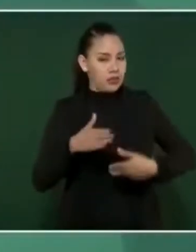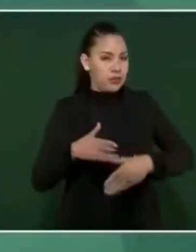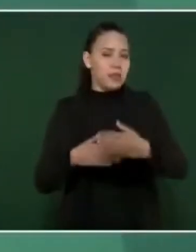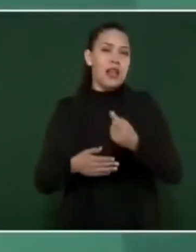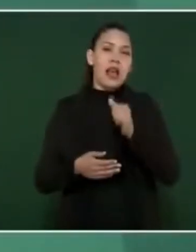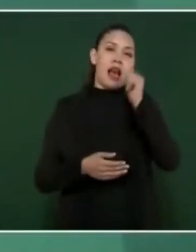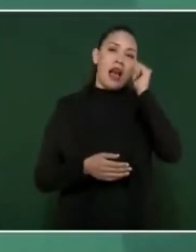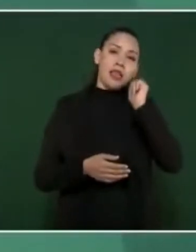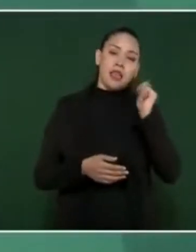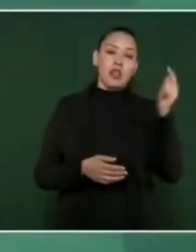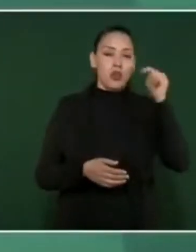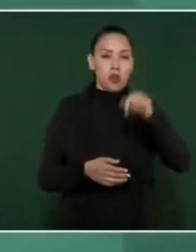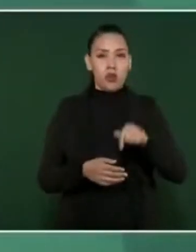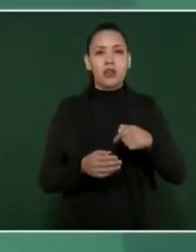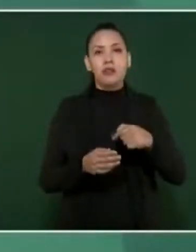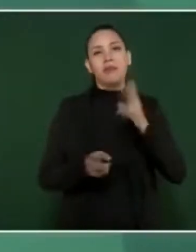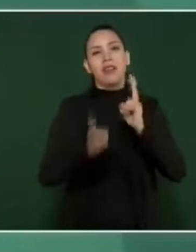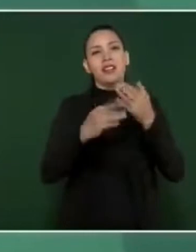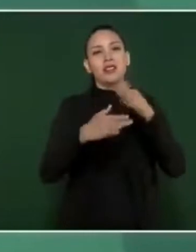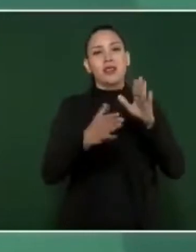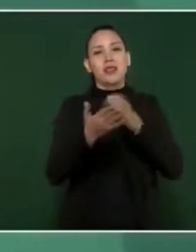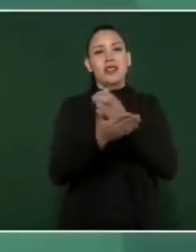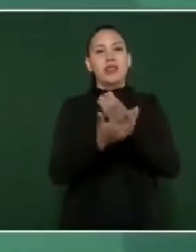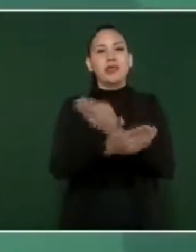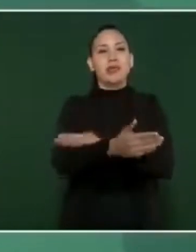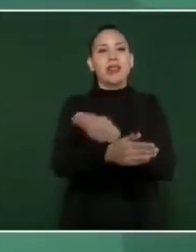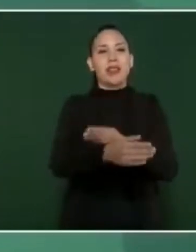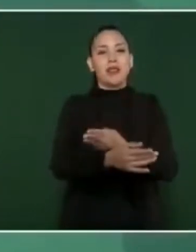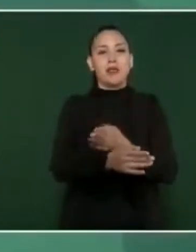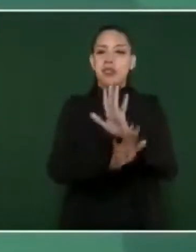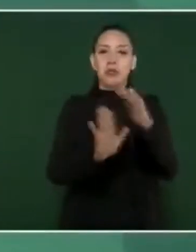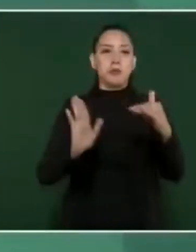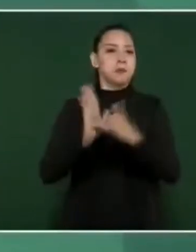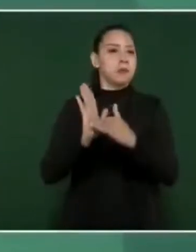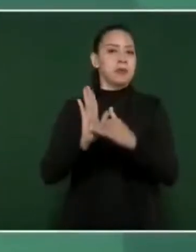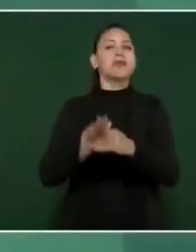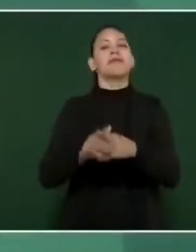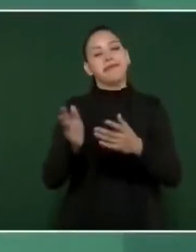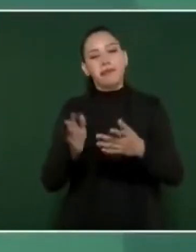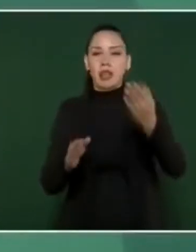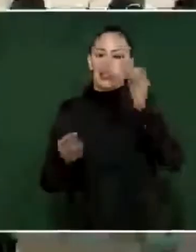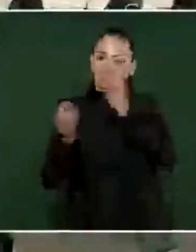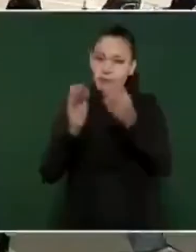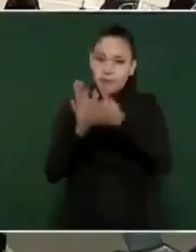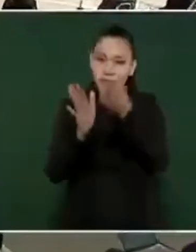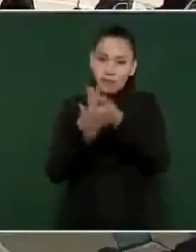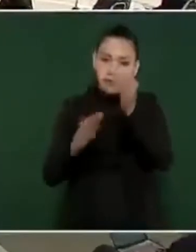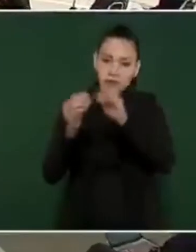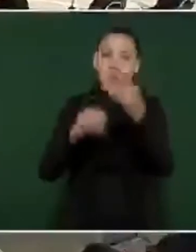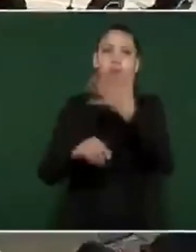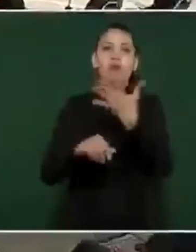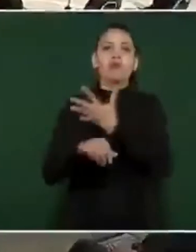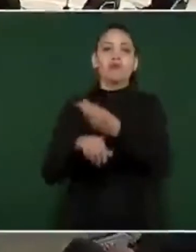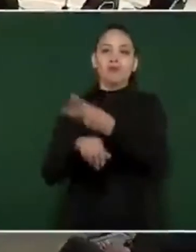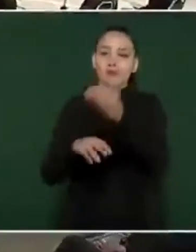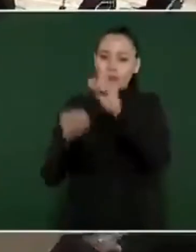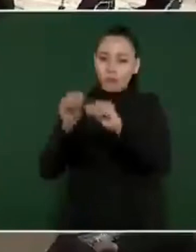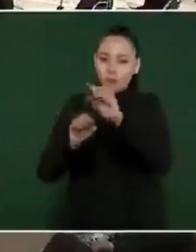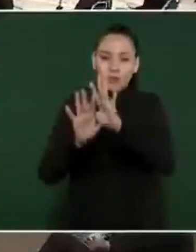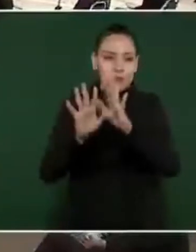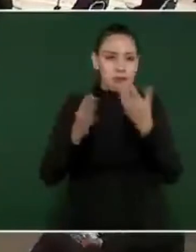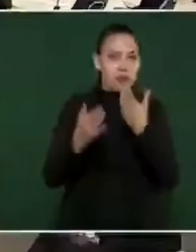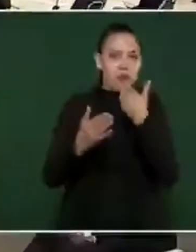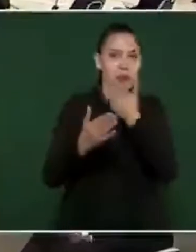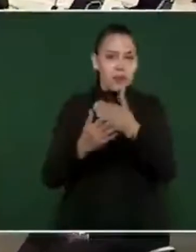rehabilitando y está mejorando su capacidad productiva. Ya se terminó de construir la